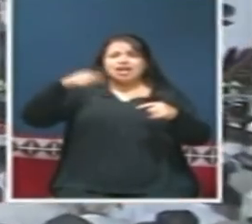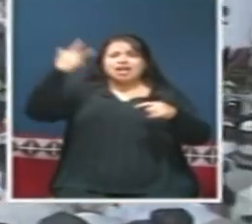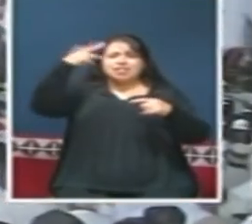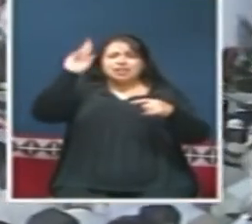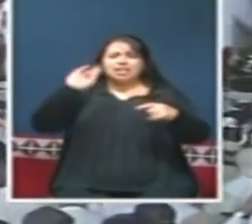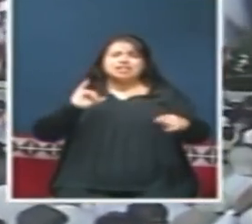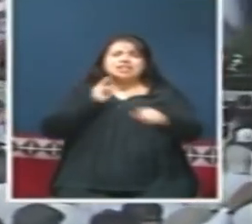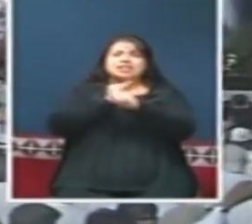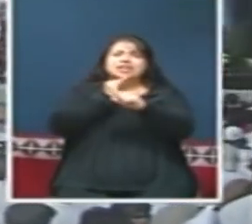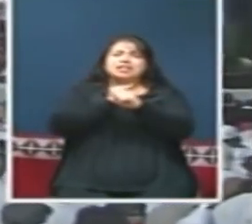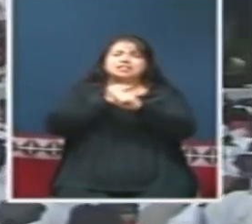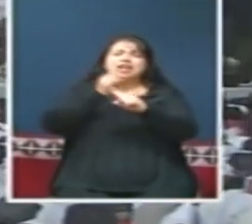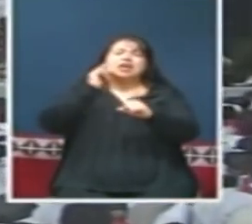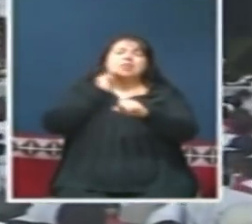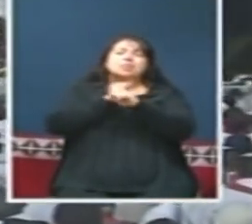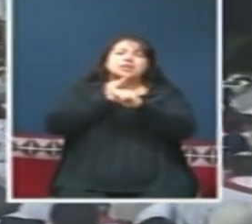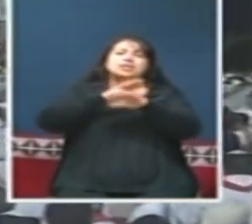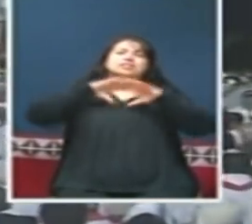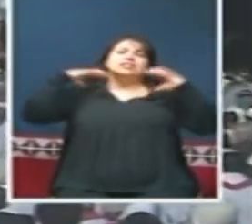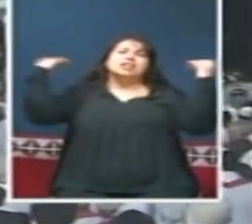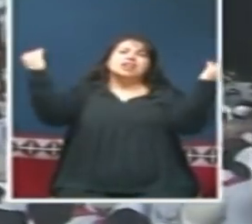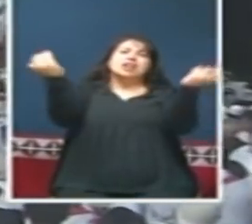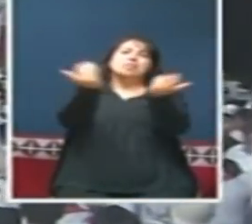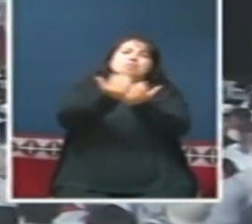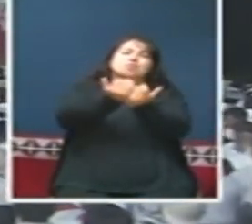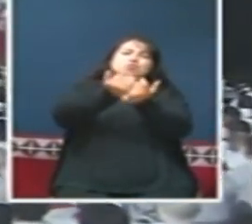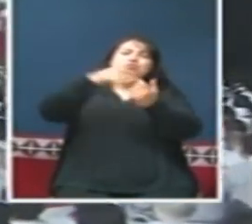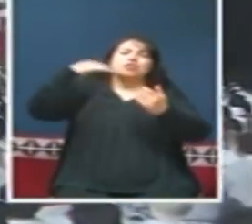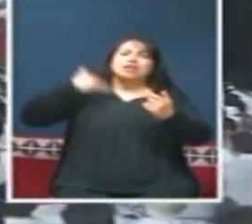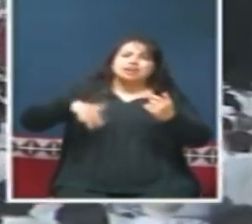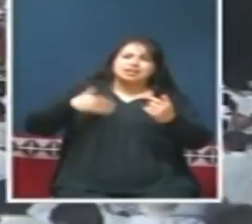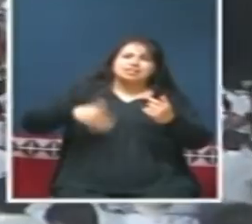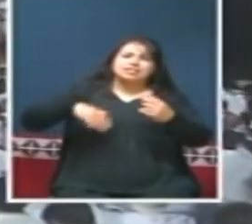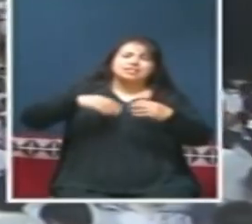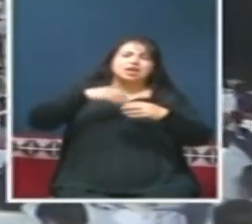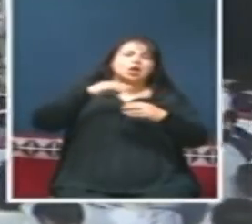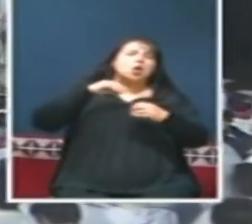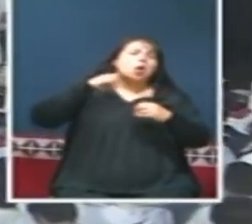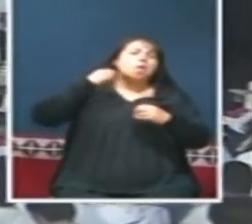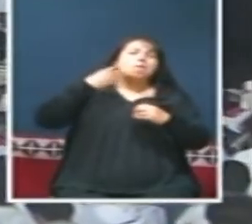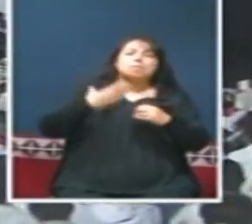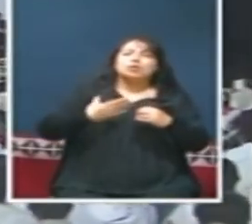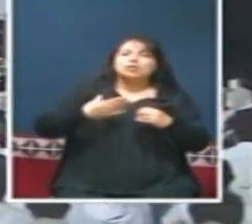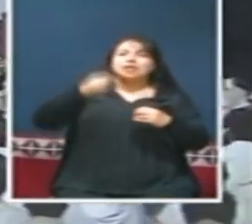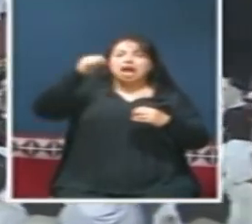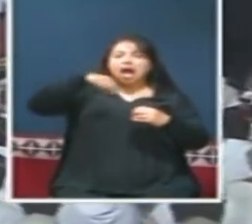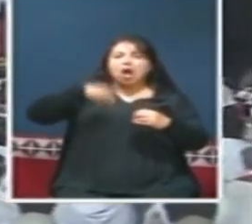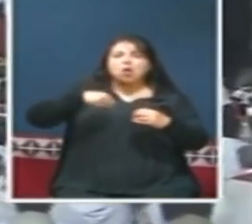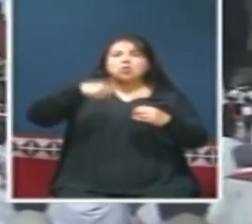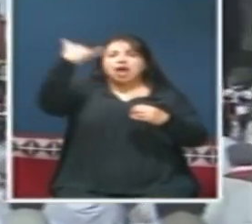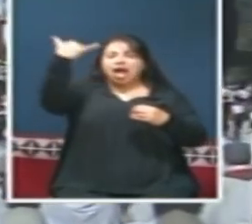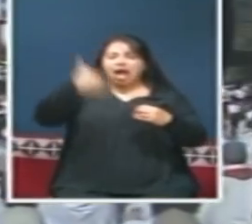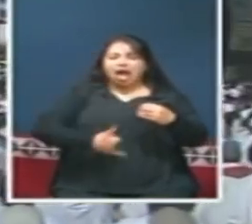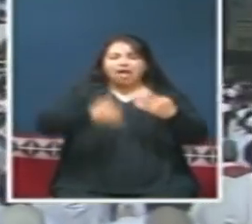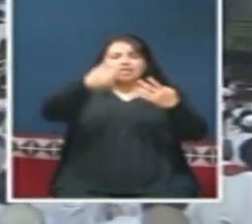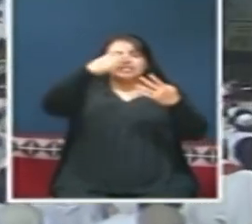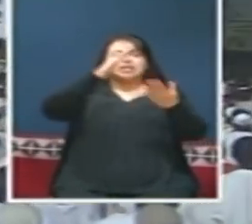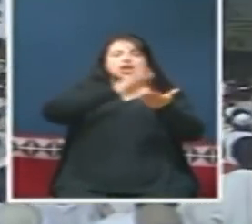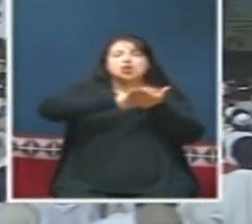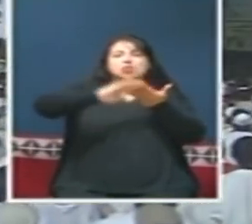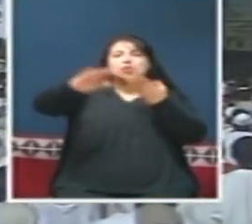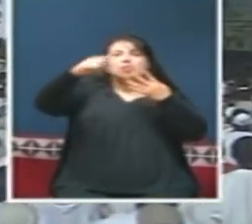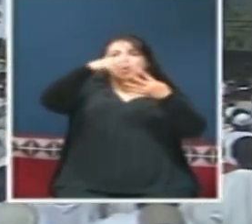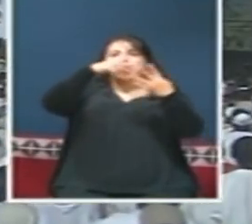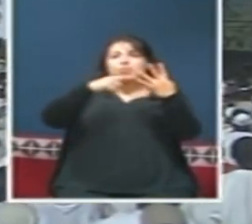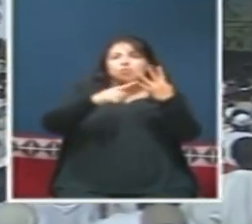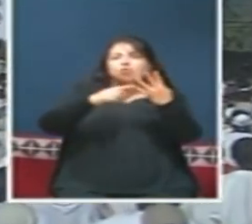la Iglesia argentina y la Iglesia universal, porque ya cuenta con cuatro nuevos mártires, cuatro nuevos